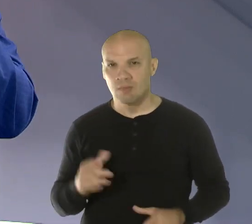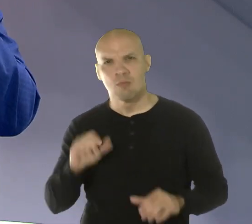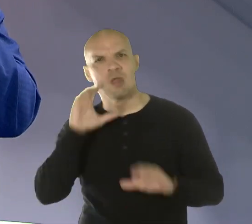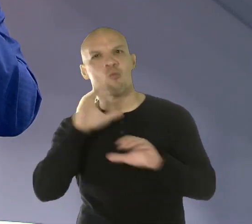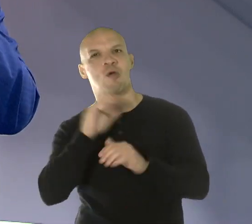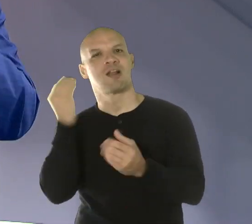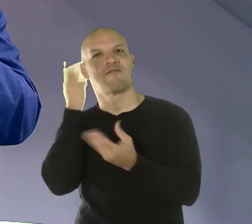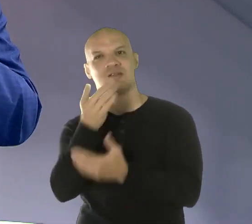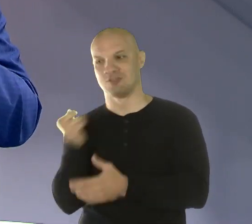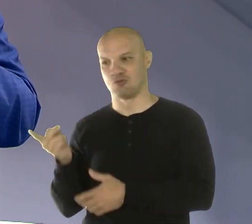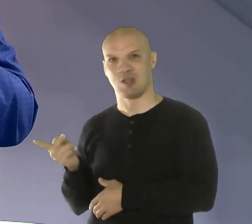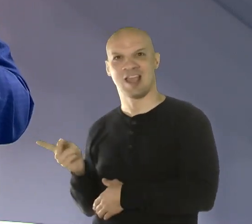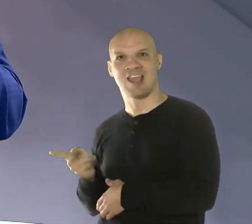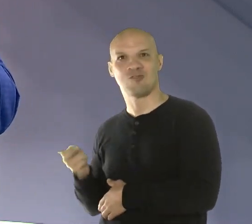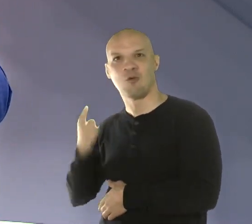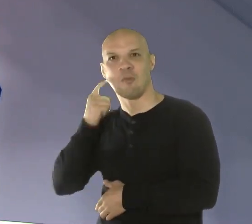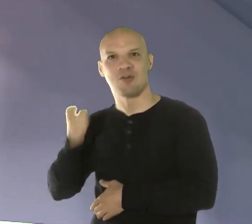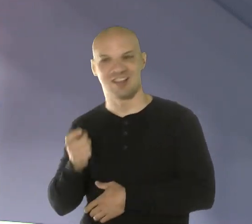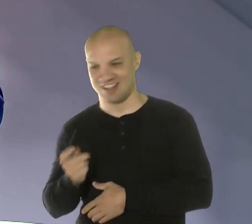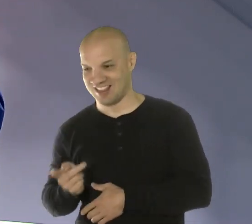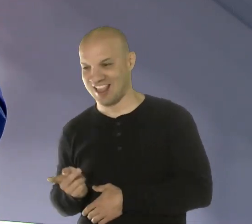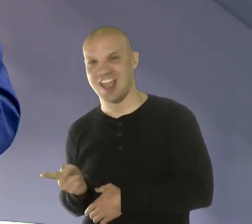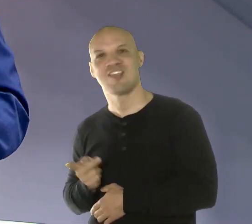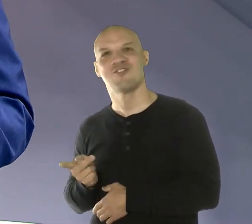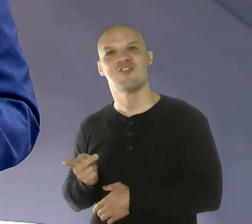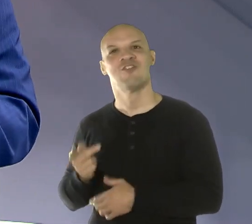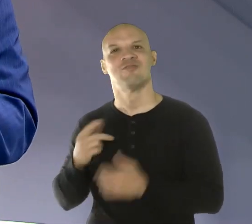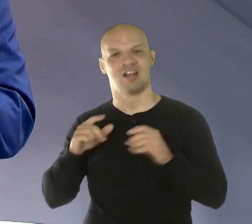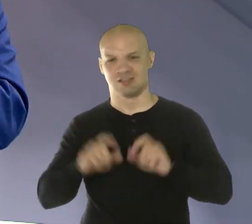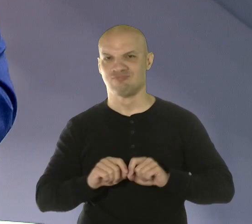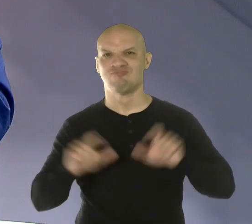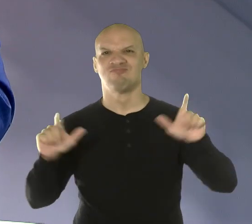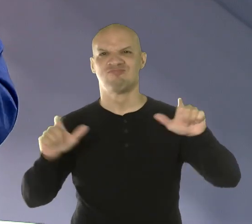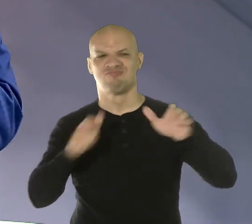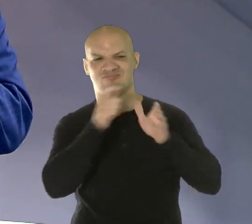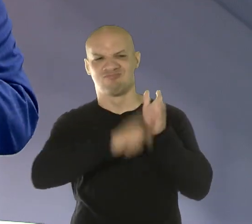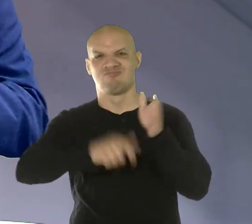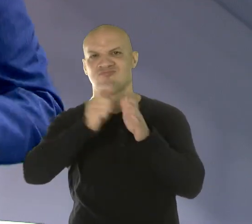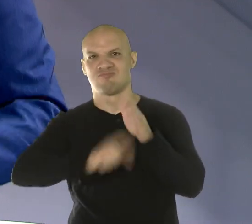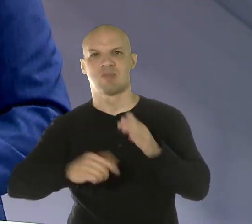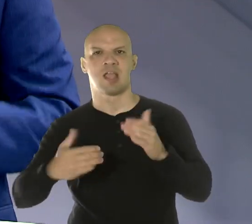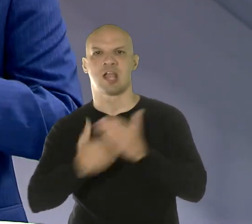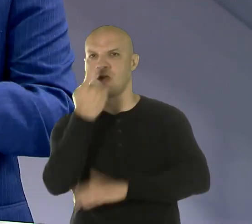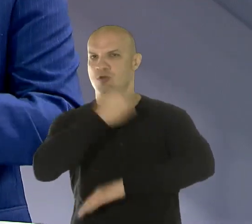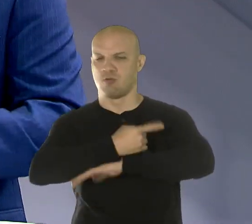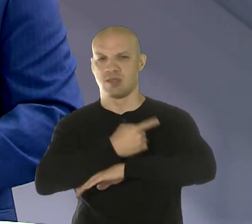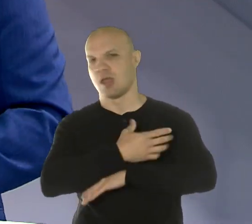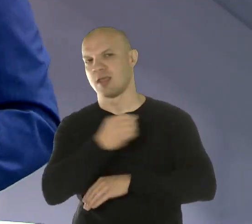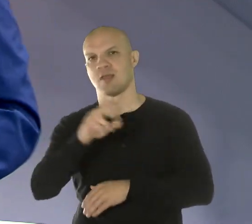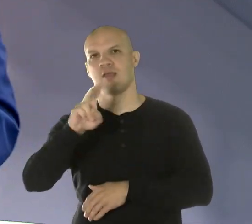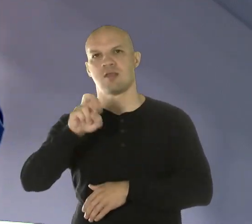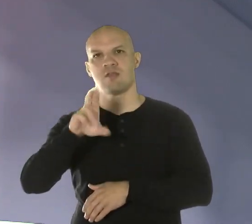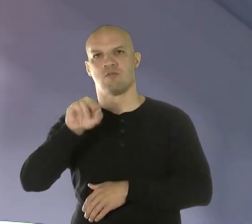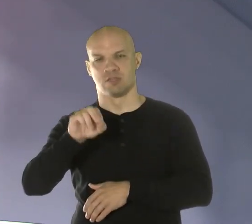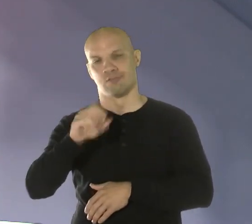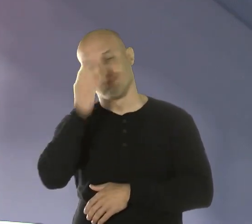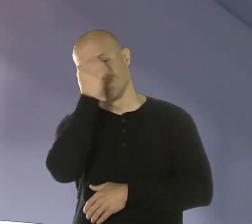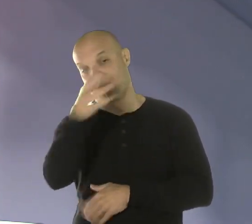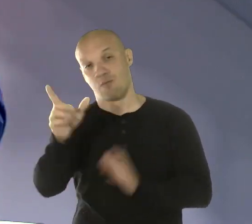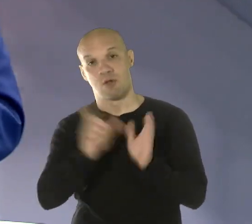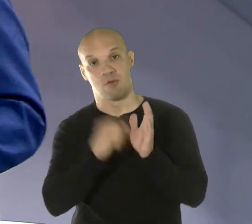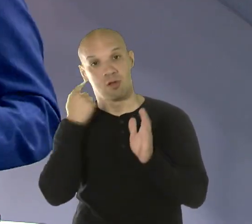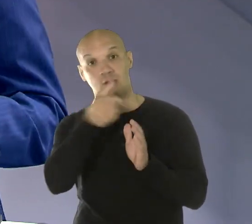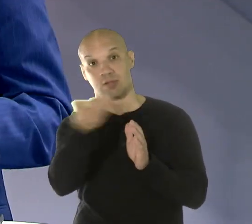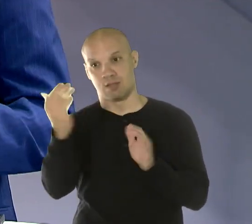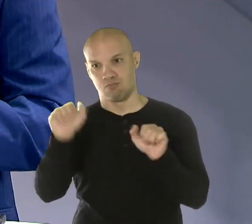ellos han publicado varias columnas tanto en el diario El Nuevo Día y El Vocero, tengo que decir los medios para que entonces ustedes puedan acceder a la